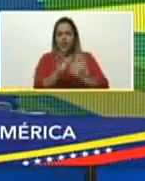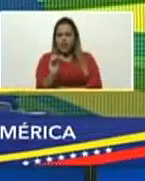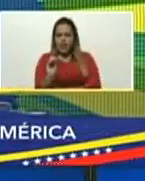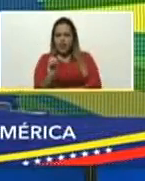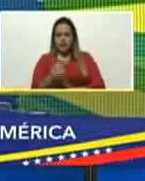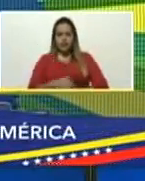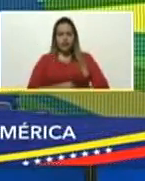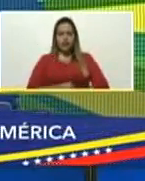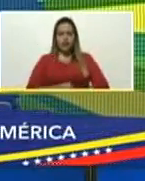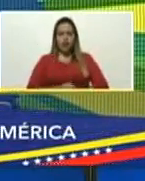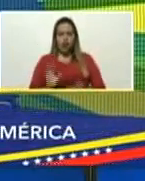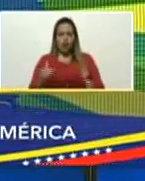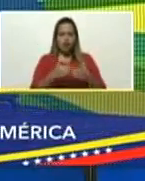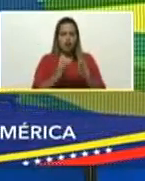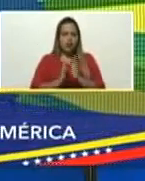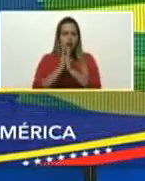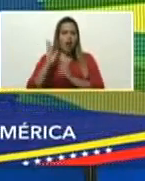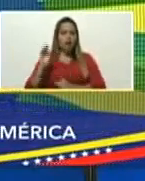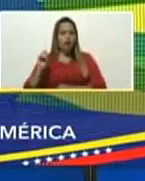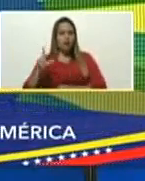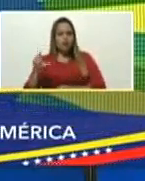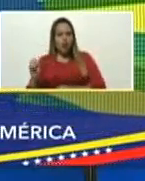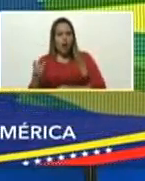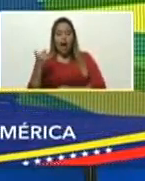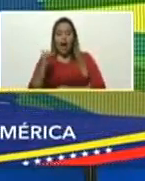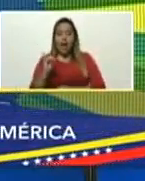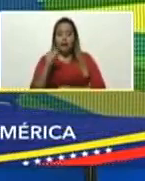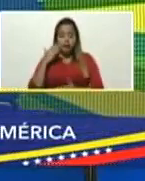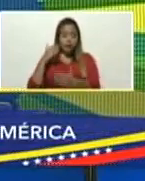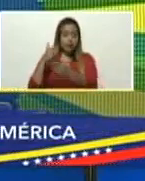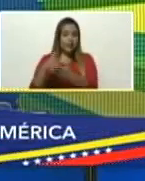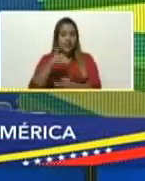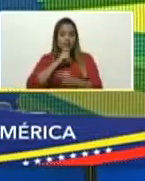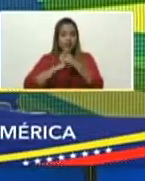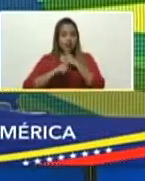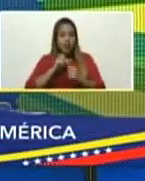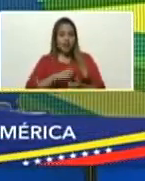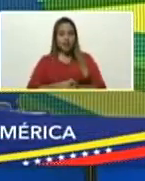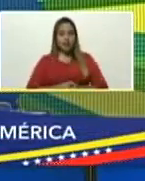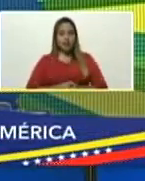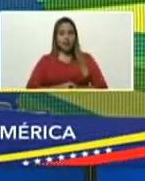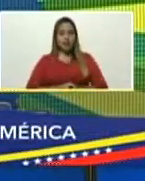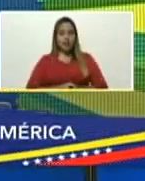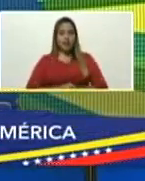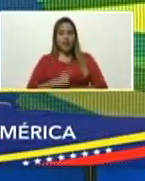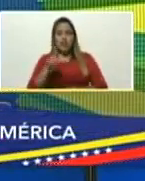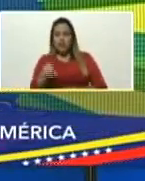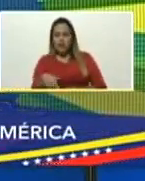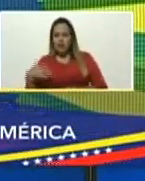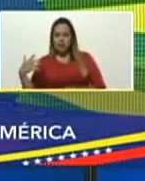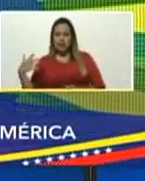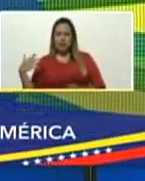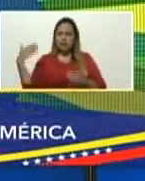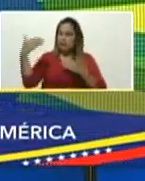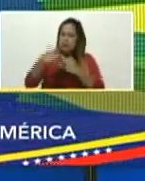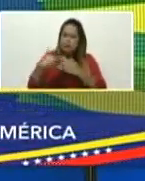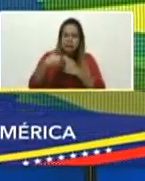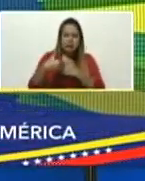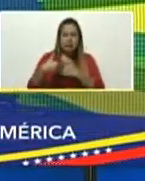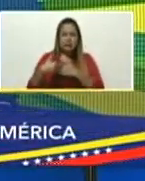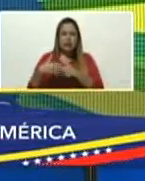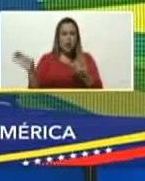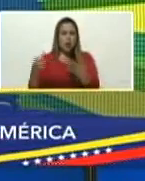El Foro de Sao Paulo enfrentó el pesimismo general y la arremetida del